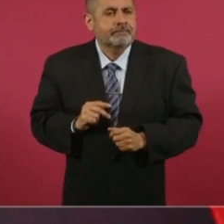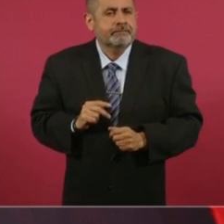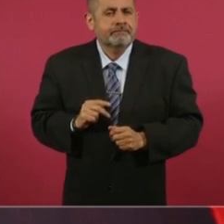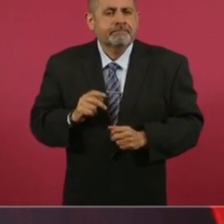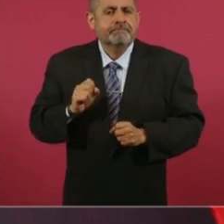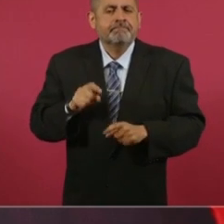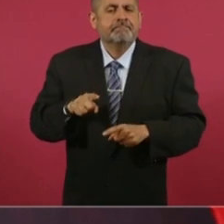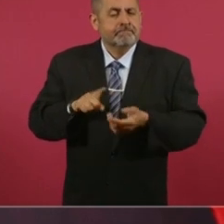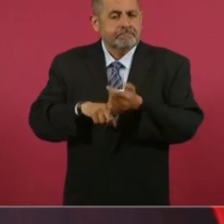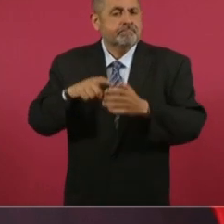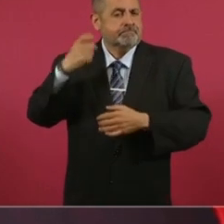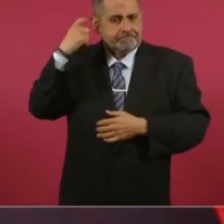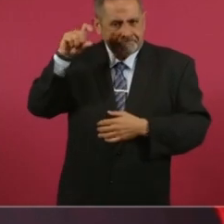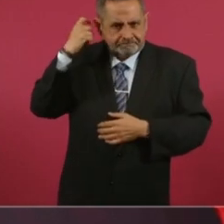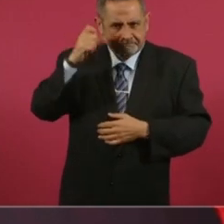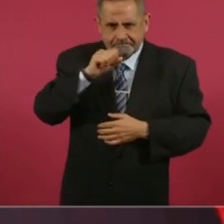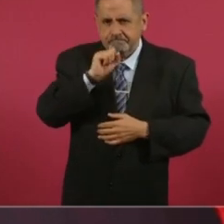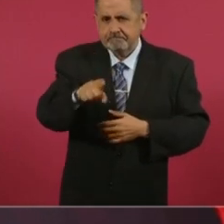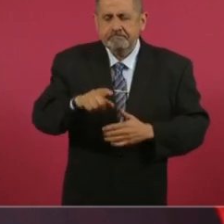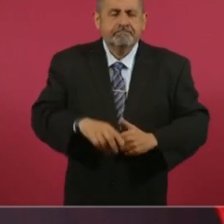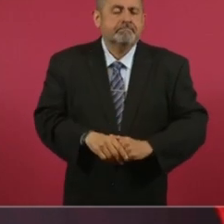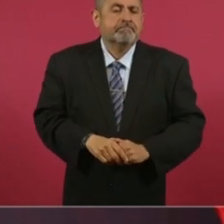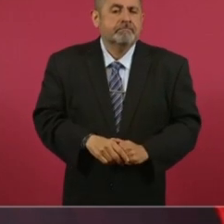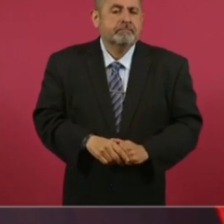y en Querétaro.